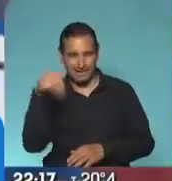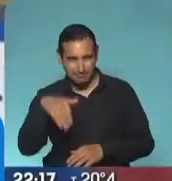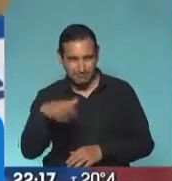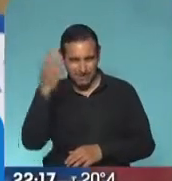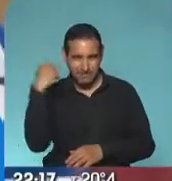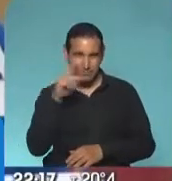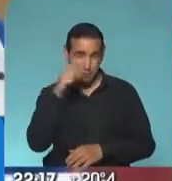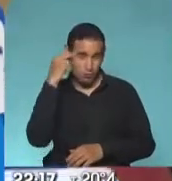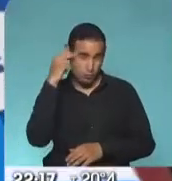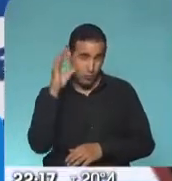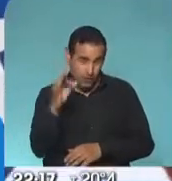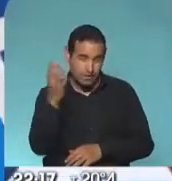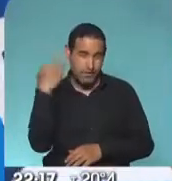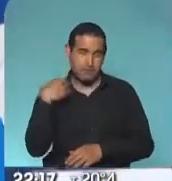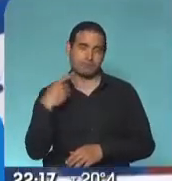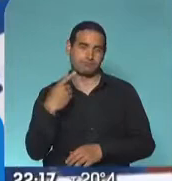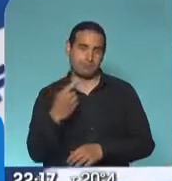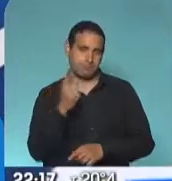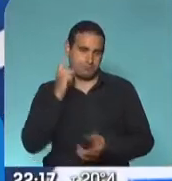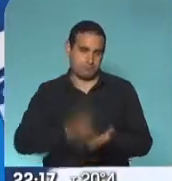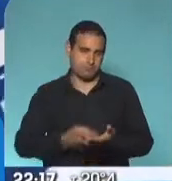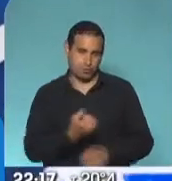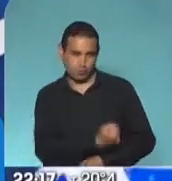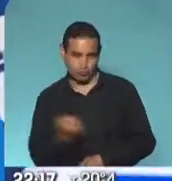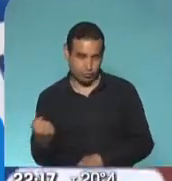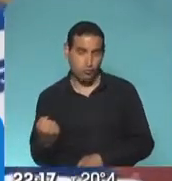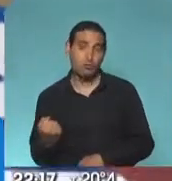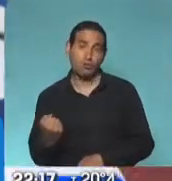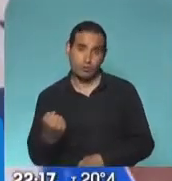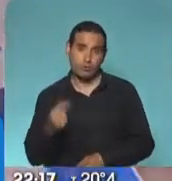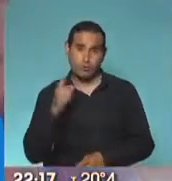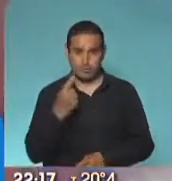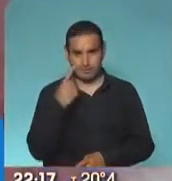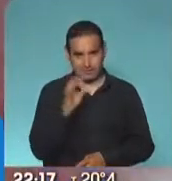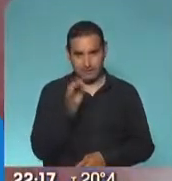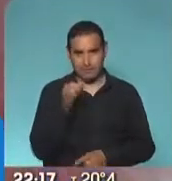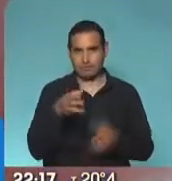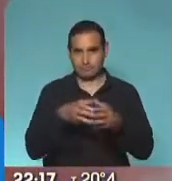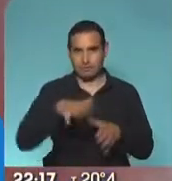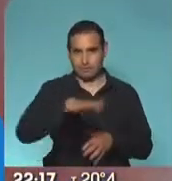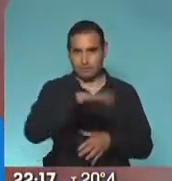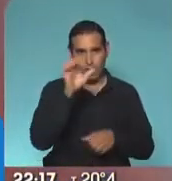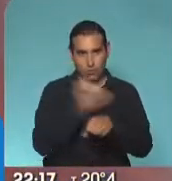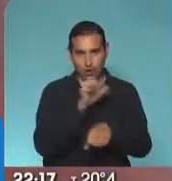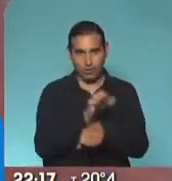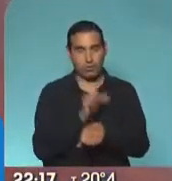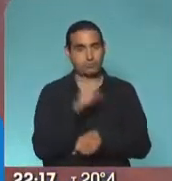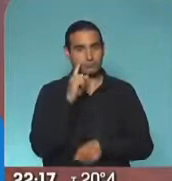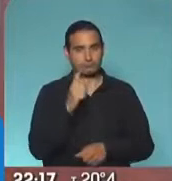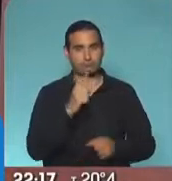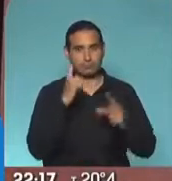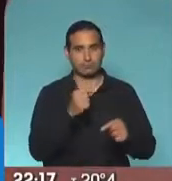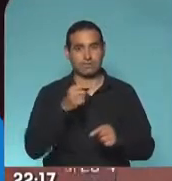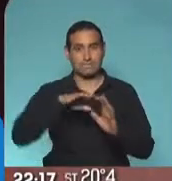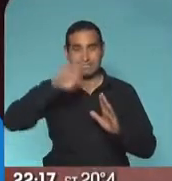los 90, cuando implementó el paquetazo, supo bien lo que es la Confederación Nacional de Indígenas del Ecuador. Digamos, bajaron de los cerros en una